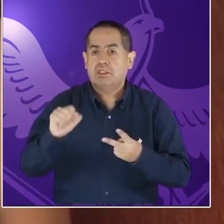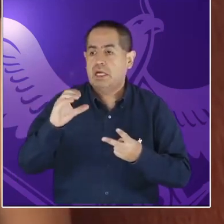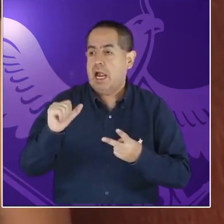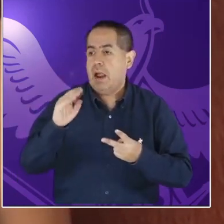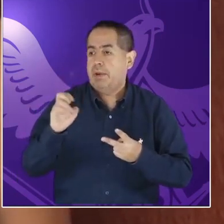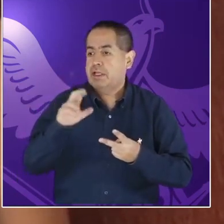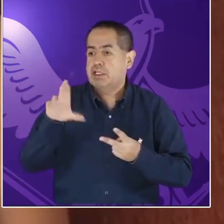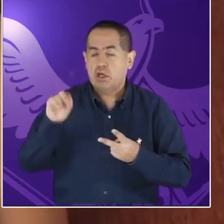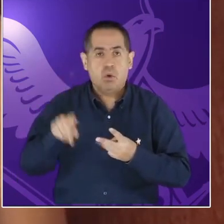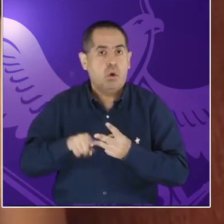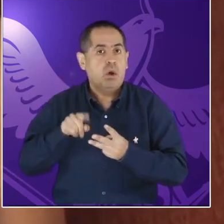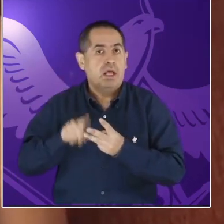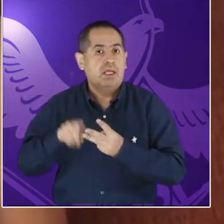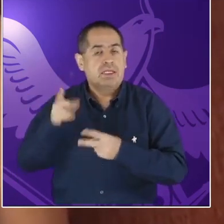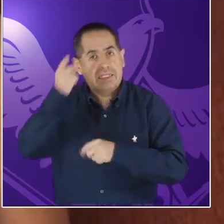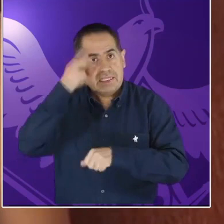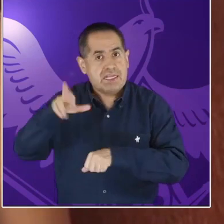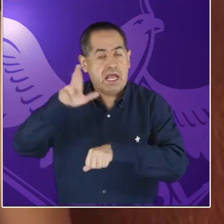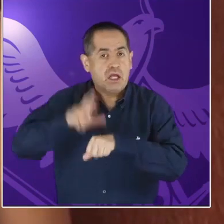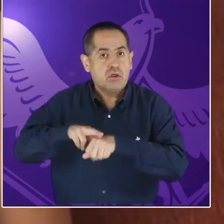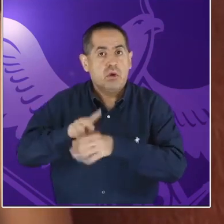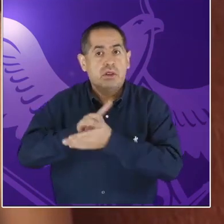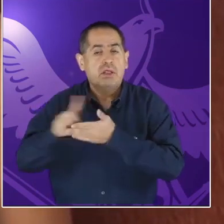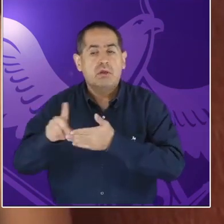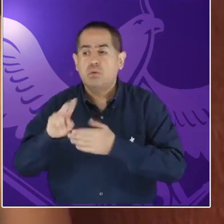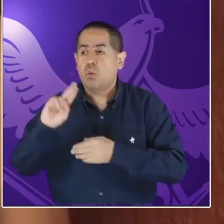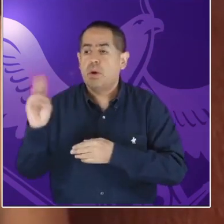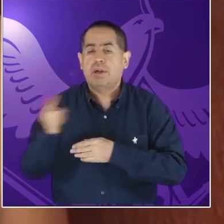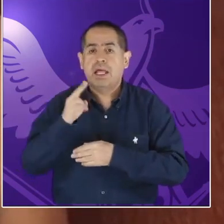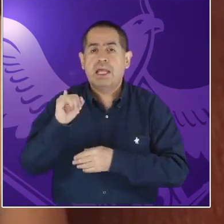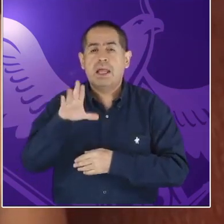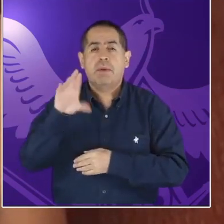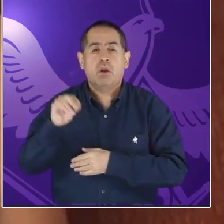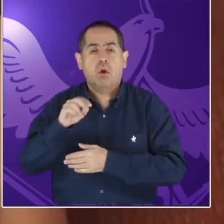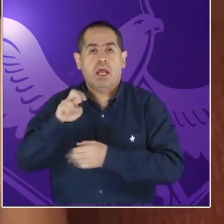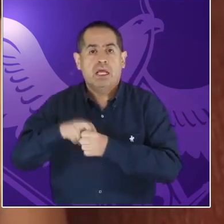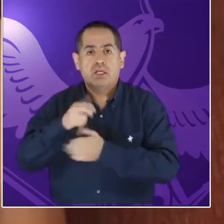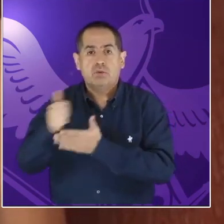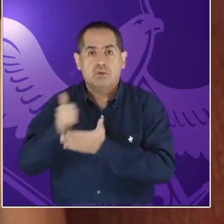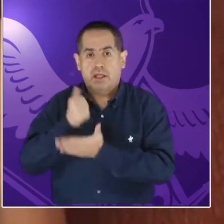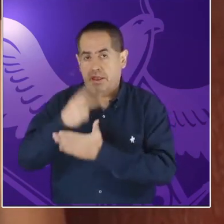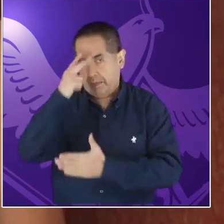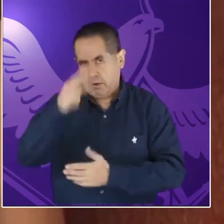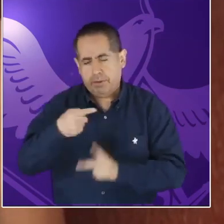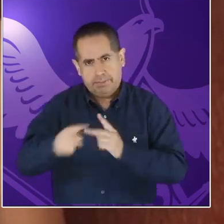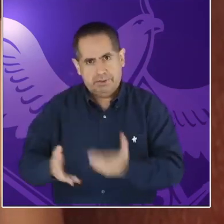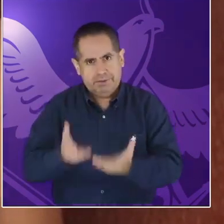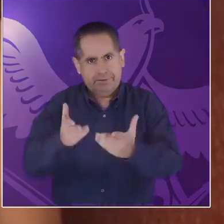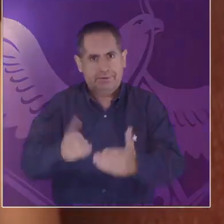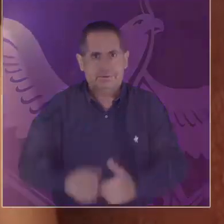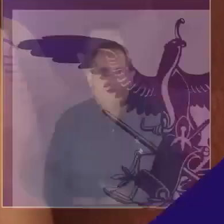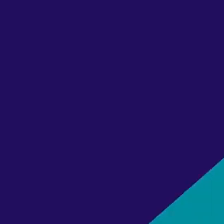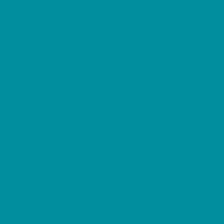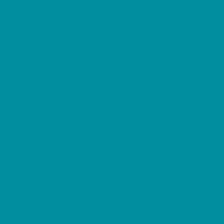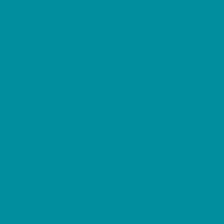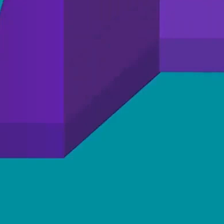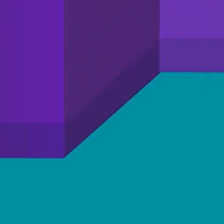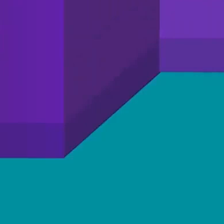Caballero Ochoa, quien es director de Derecho de la Universidad Iberoamericana de la Ciudad de México.